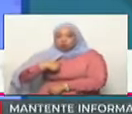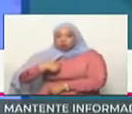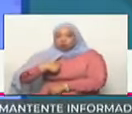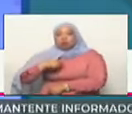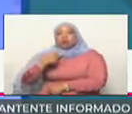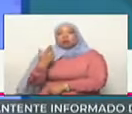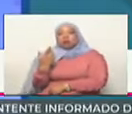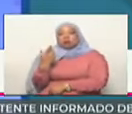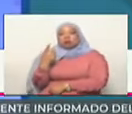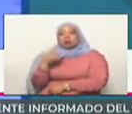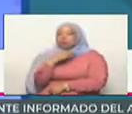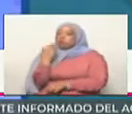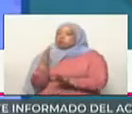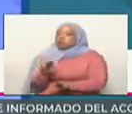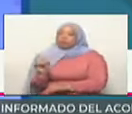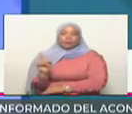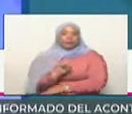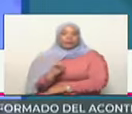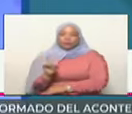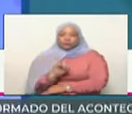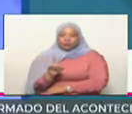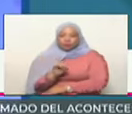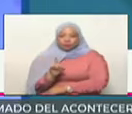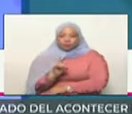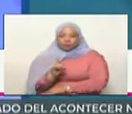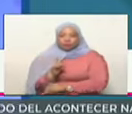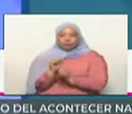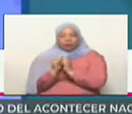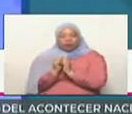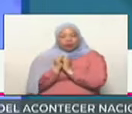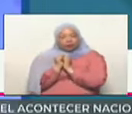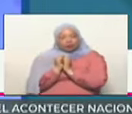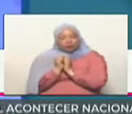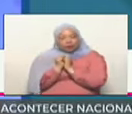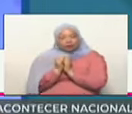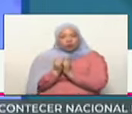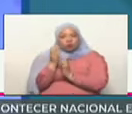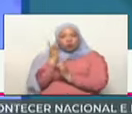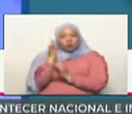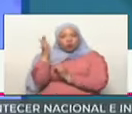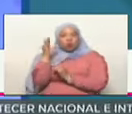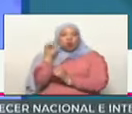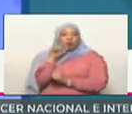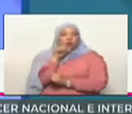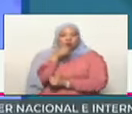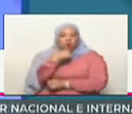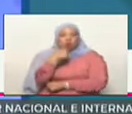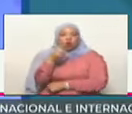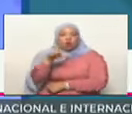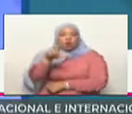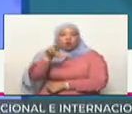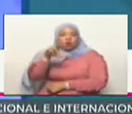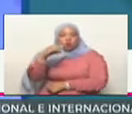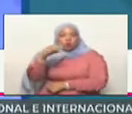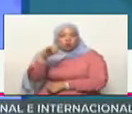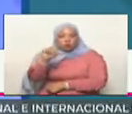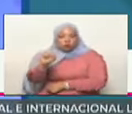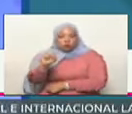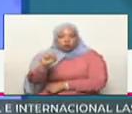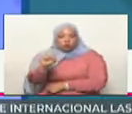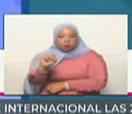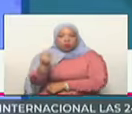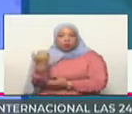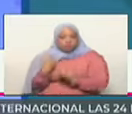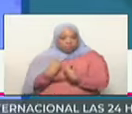nosotros no vamos a morir, porque a través de una revelación a la abuela Lucía Rivero, que en este momento está en